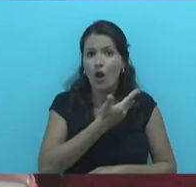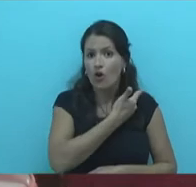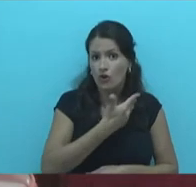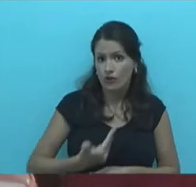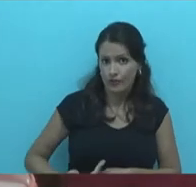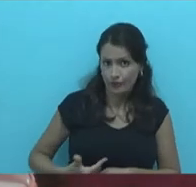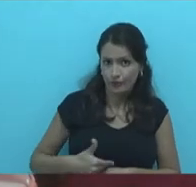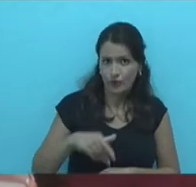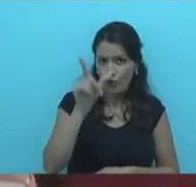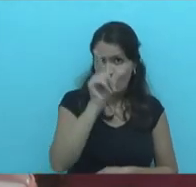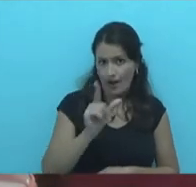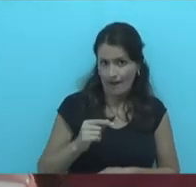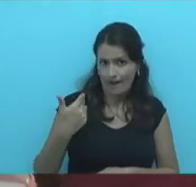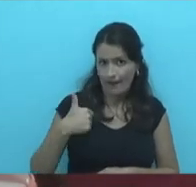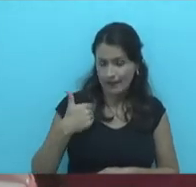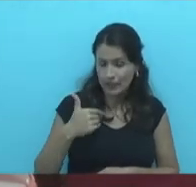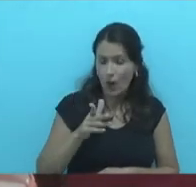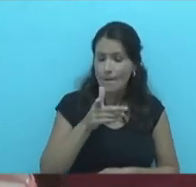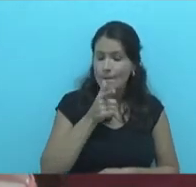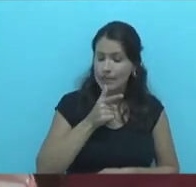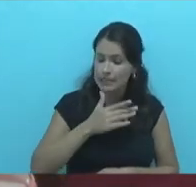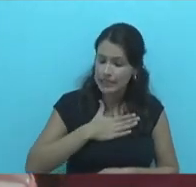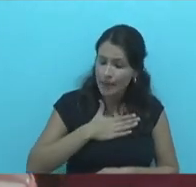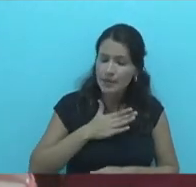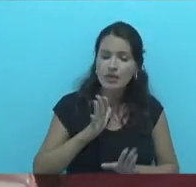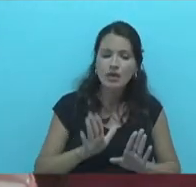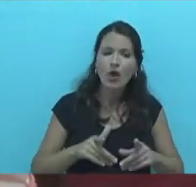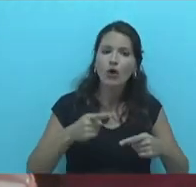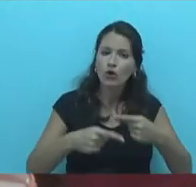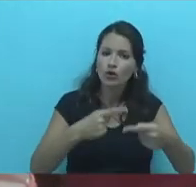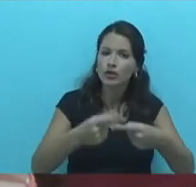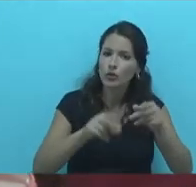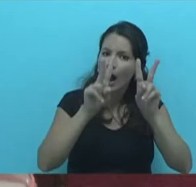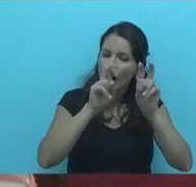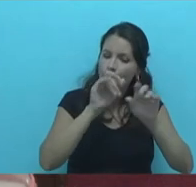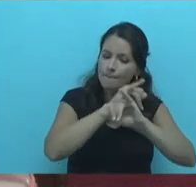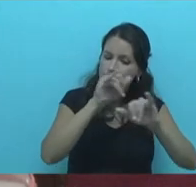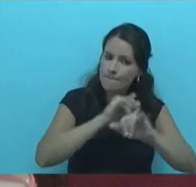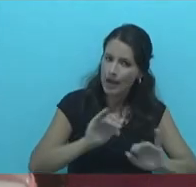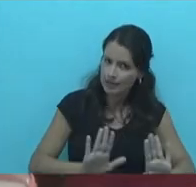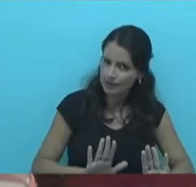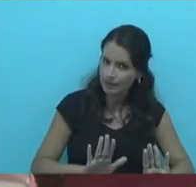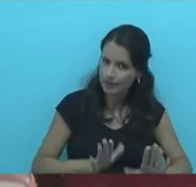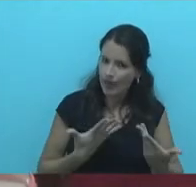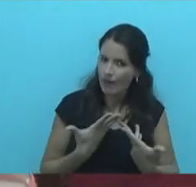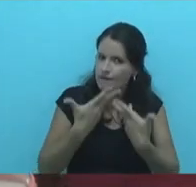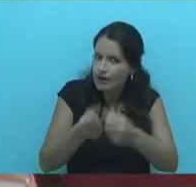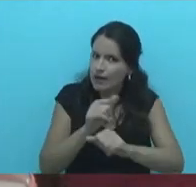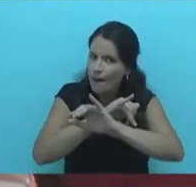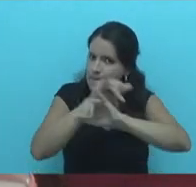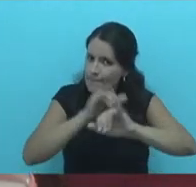argentino debería seguir esta política internacional de defensa de la